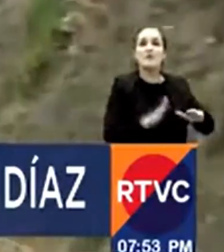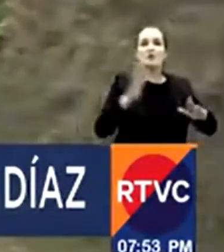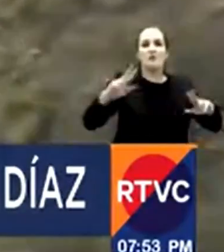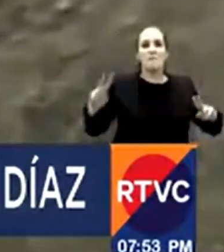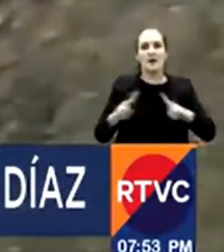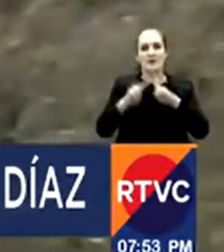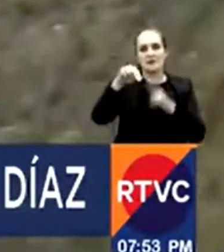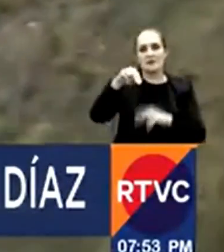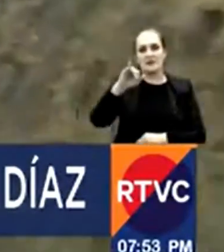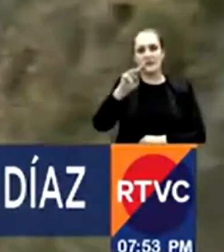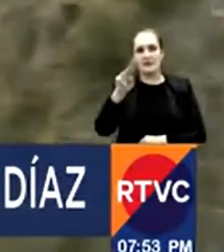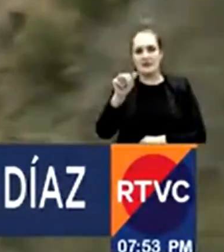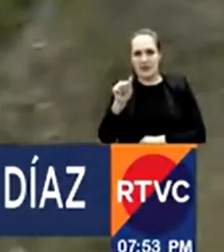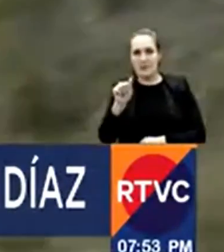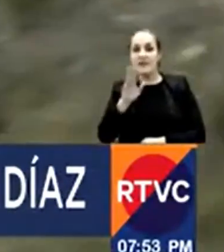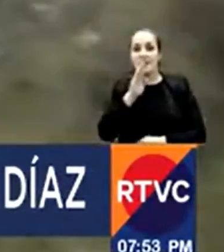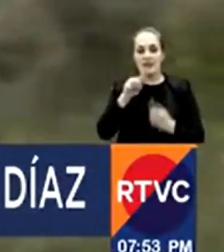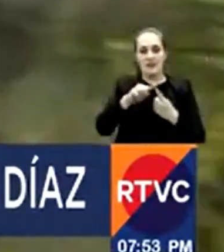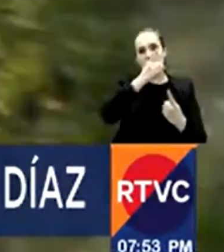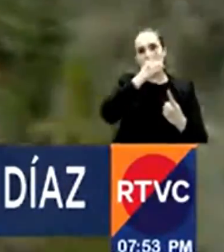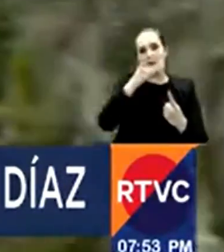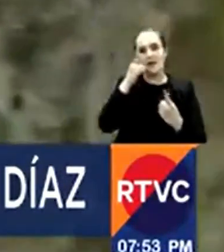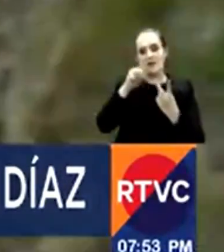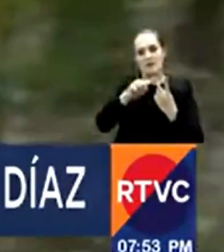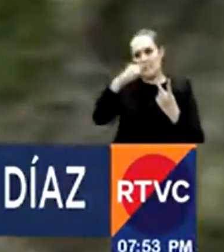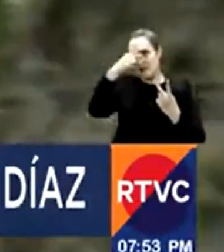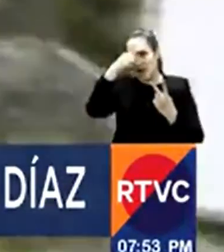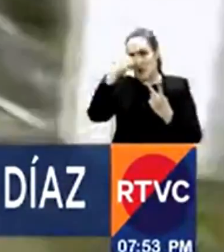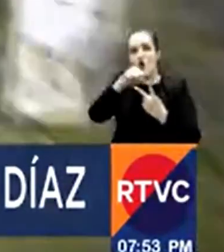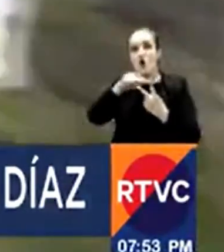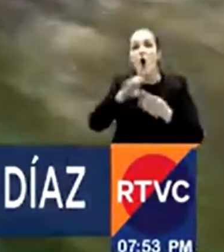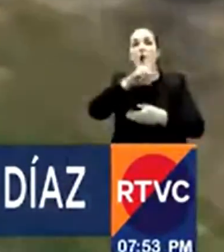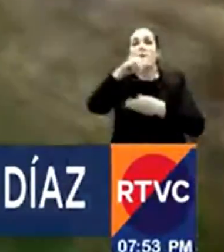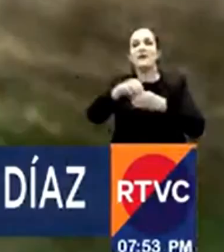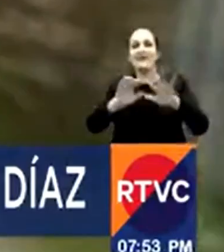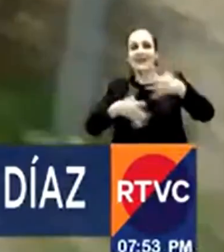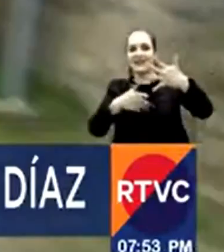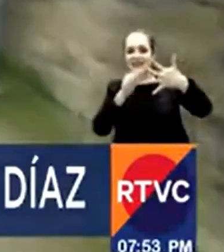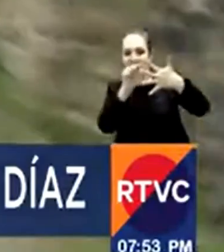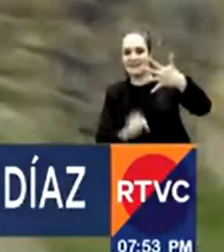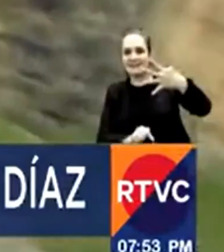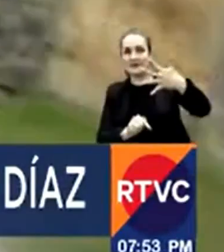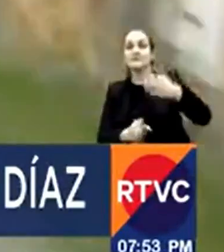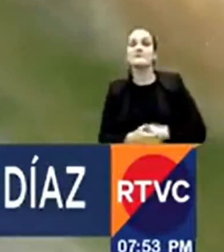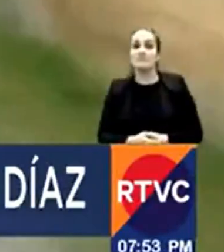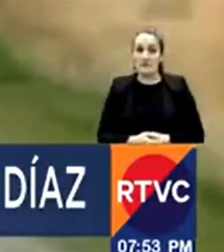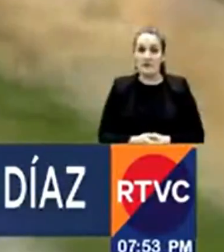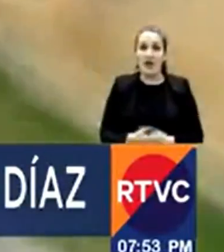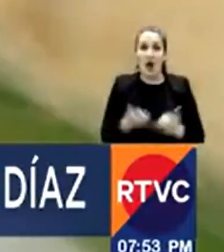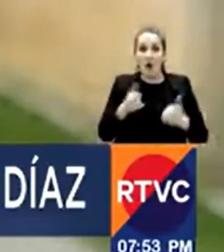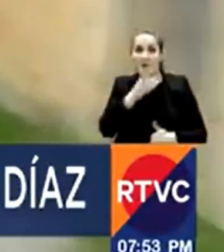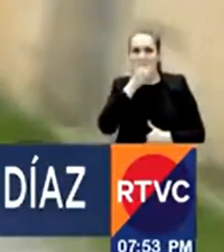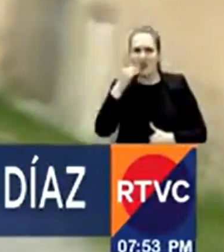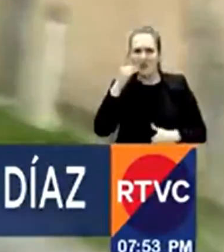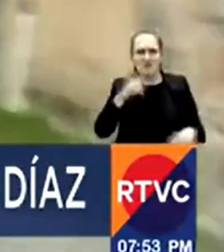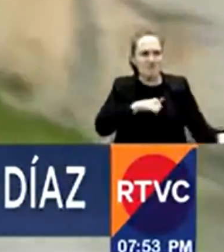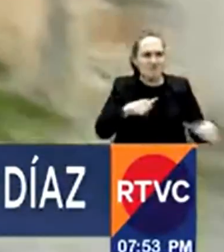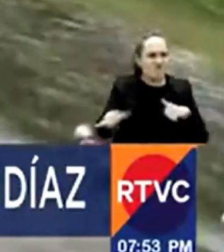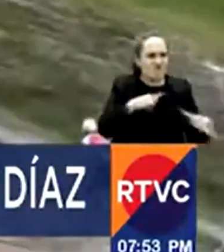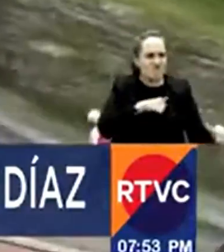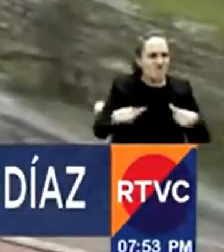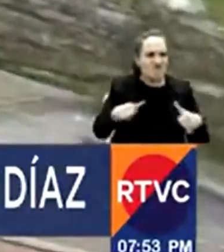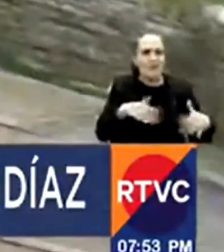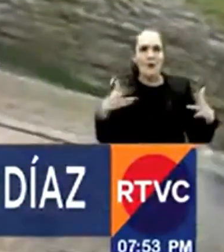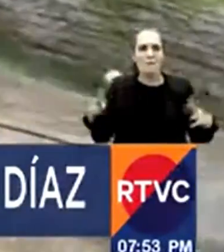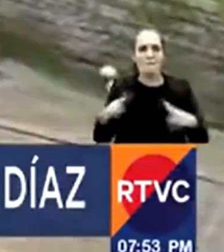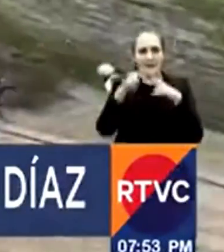Daniel Felipe Martínez y Nairo Quintana se ubicaron entre los 10 primeros de la competencia. Martínez movió el grupo confirmando su capacidad como escalador